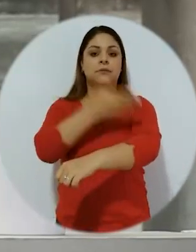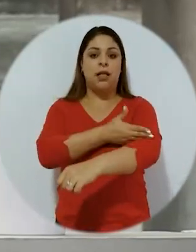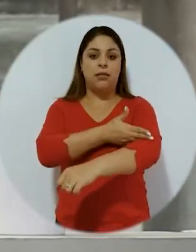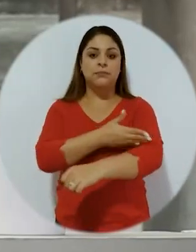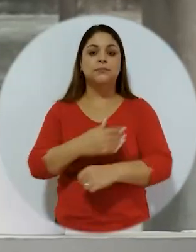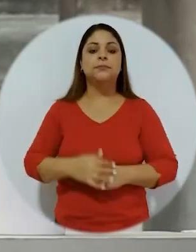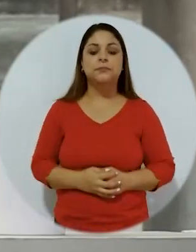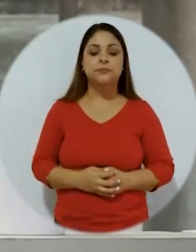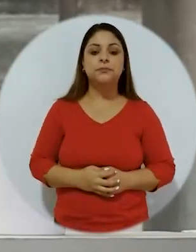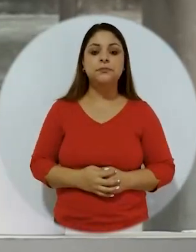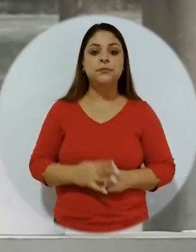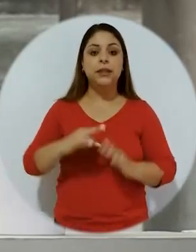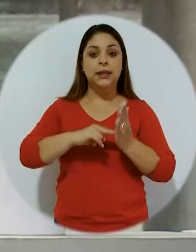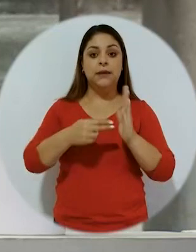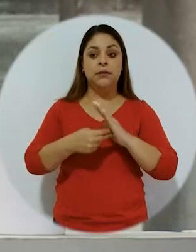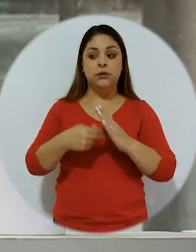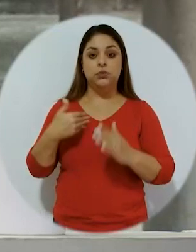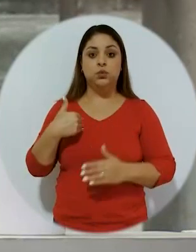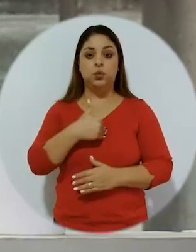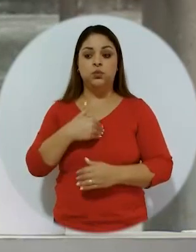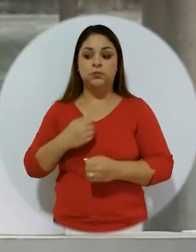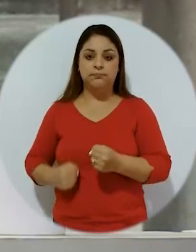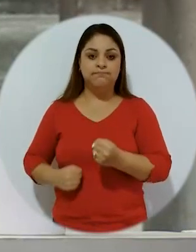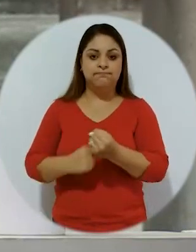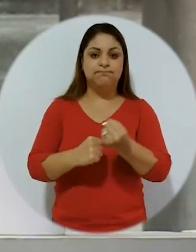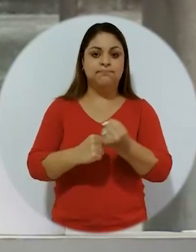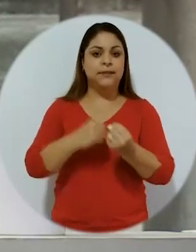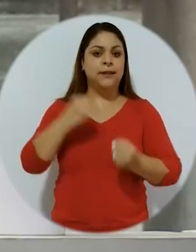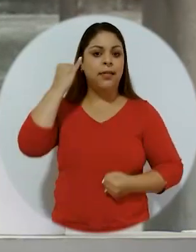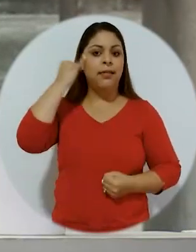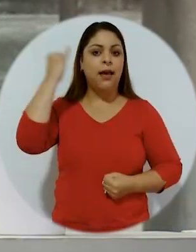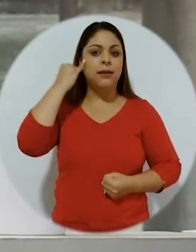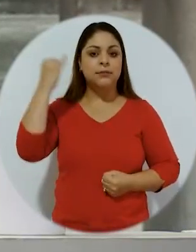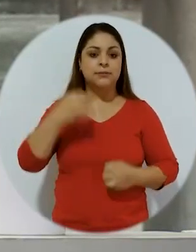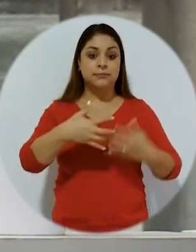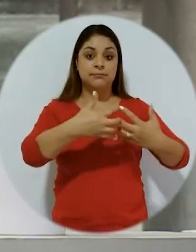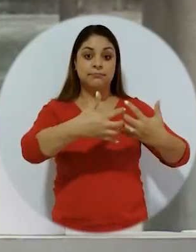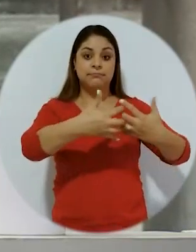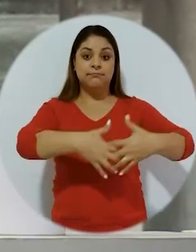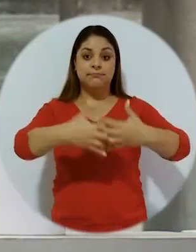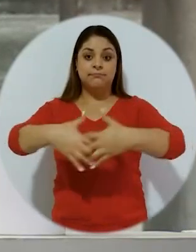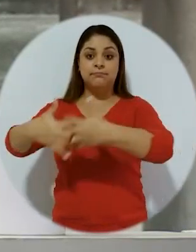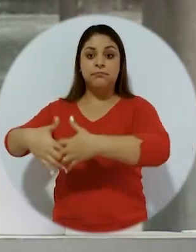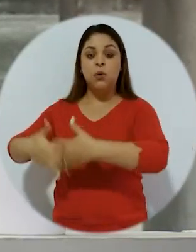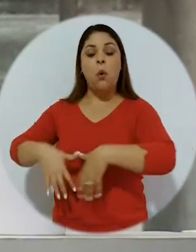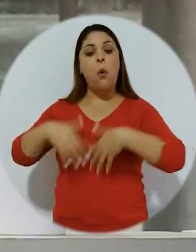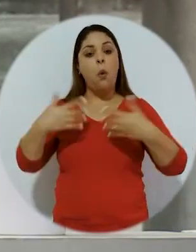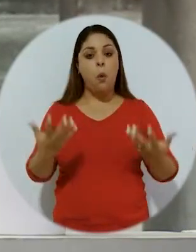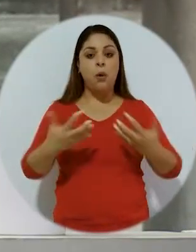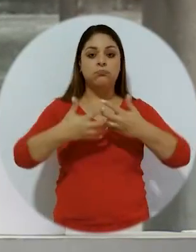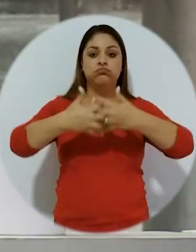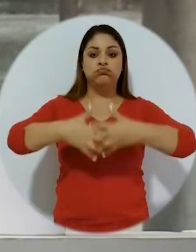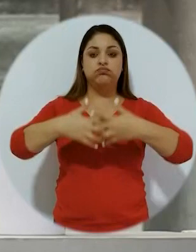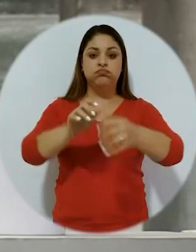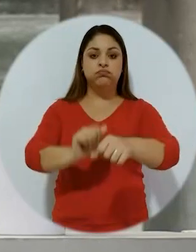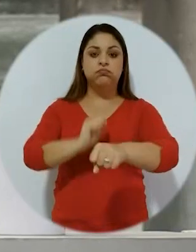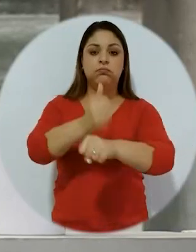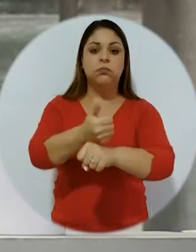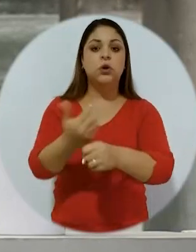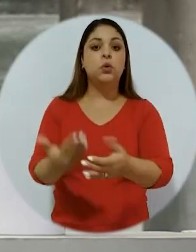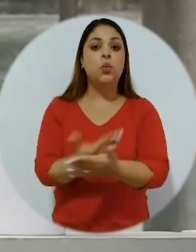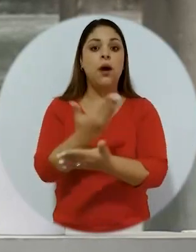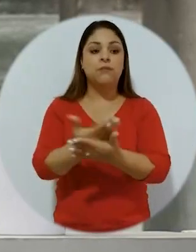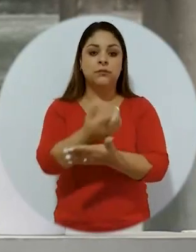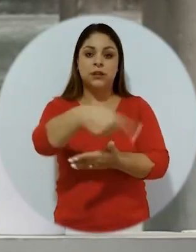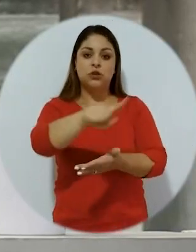¿Eso qué quiere decir? Que nosotros apoyamos iniciativas de empresas o emprendimientos que están desarrollando